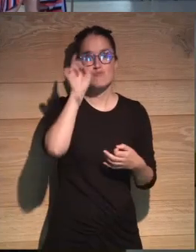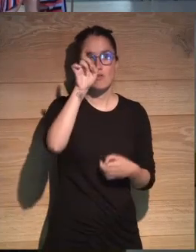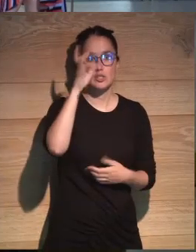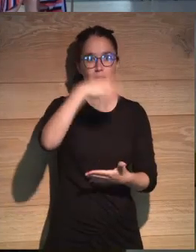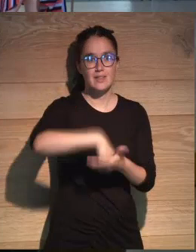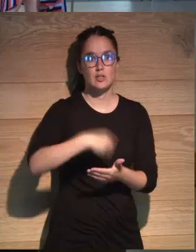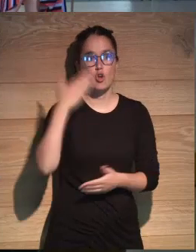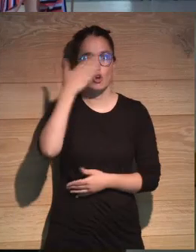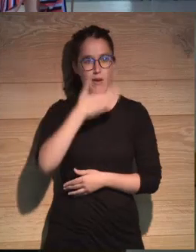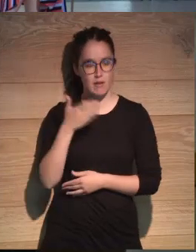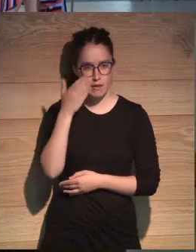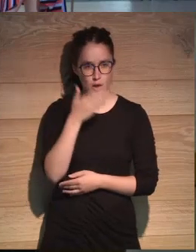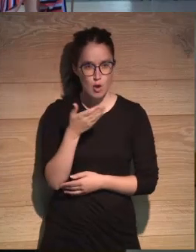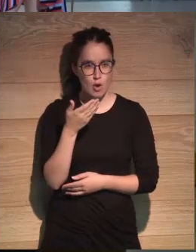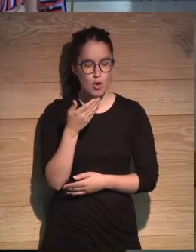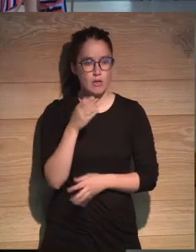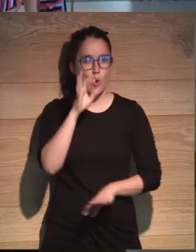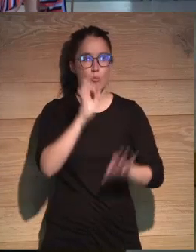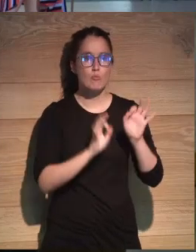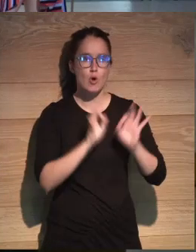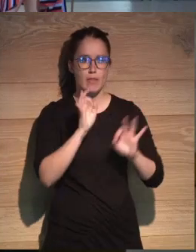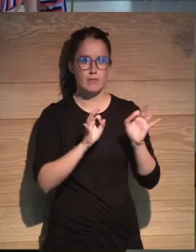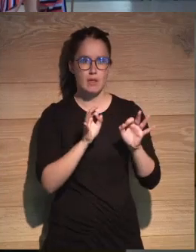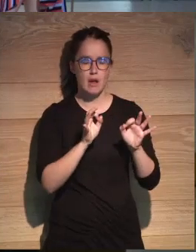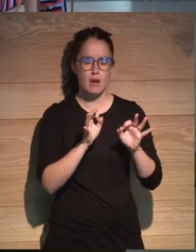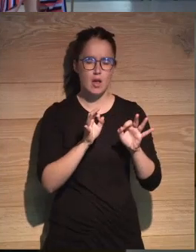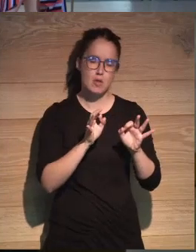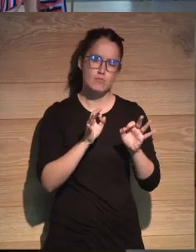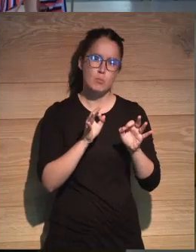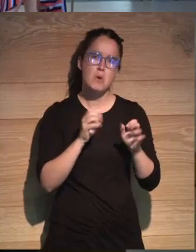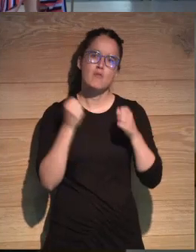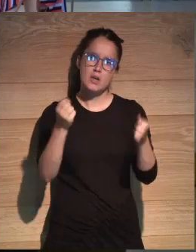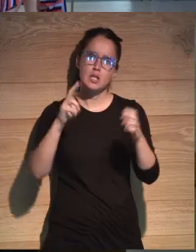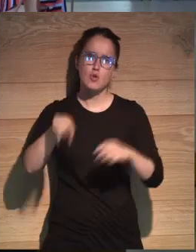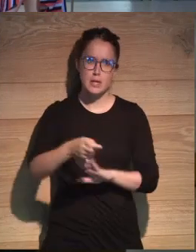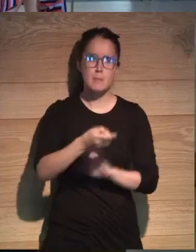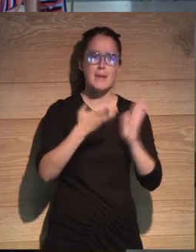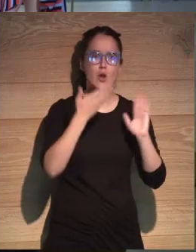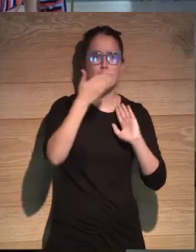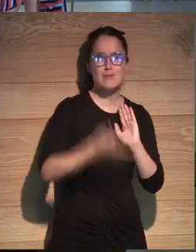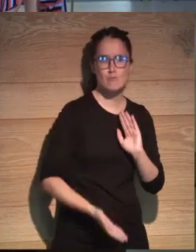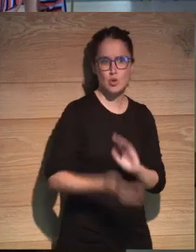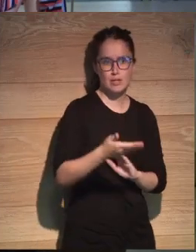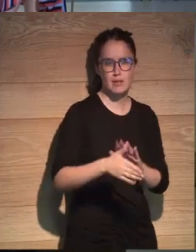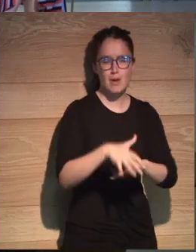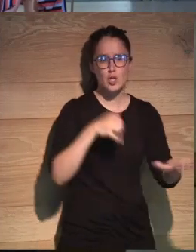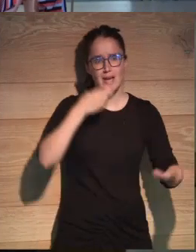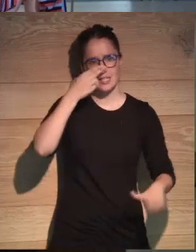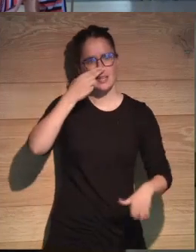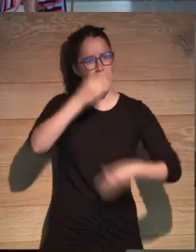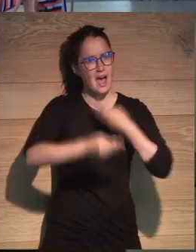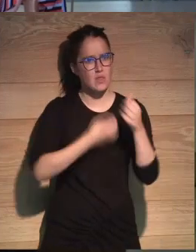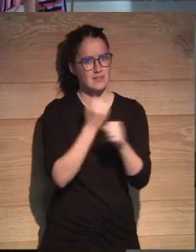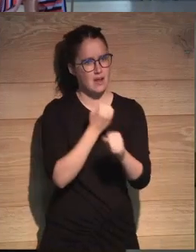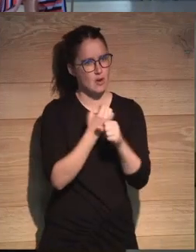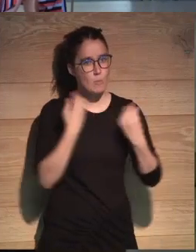está en esos niveles, un porcentaje no muy grande quizás, pero significativo, se interesa y hace esa tarea,